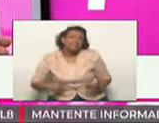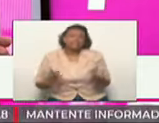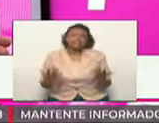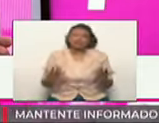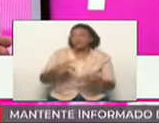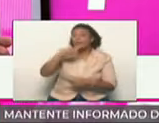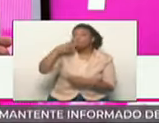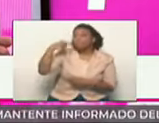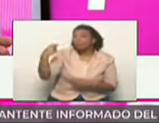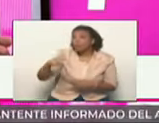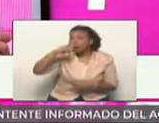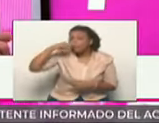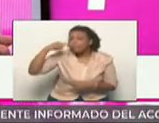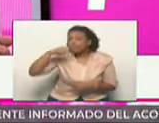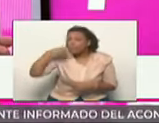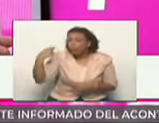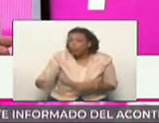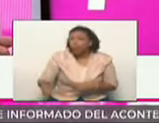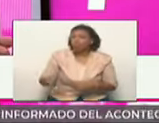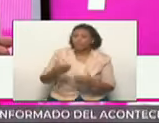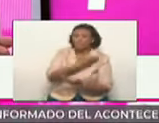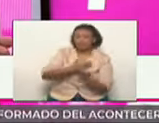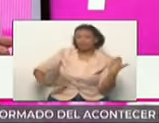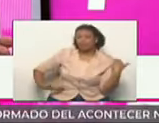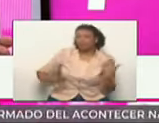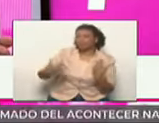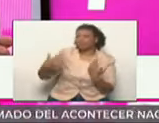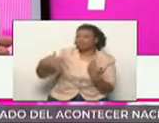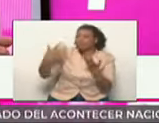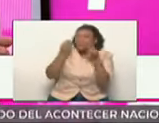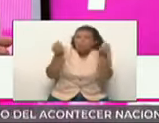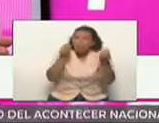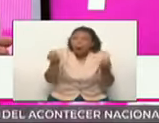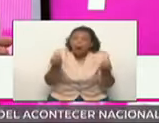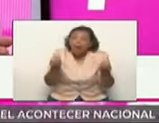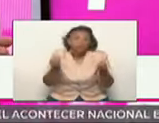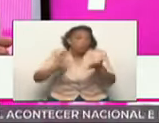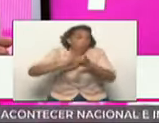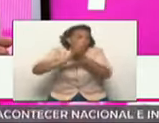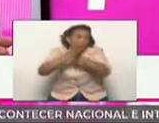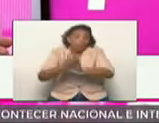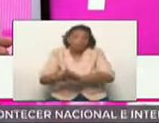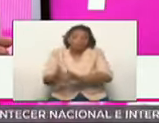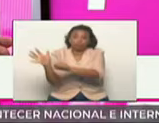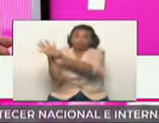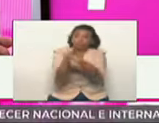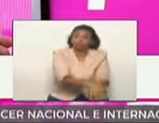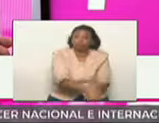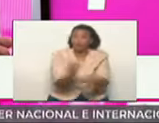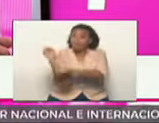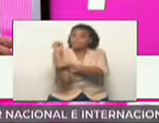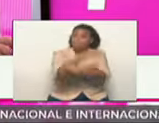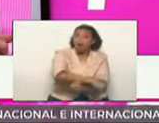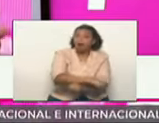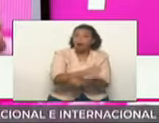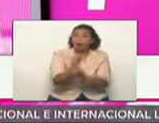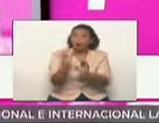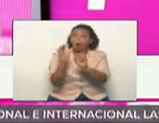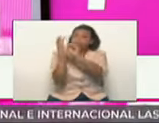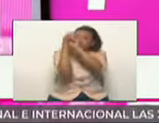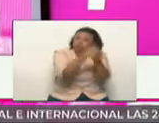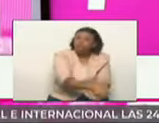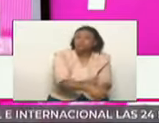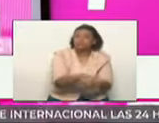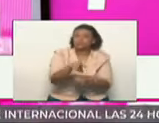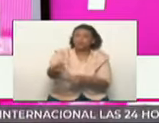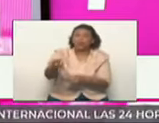Putin, de esa agenda bilateral que no puede ser opacada por un funcionario menor, ni por una traición, ni por un... Hay